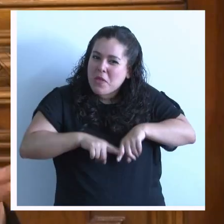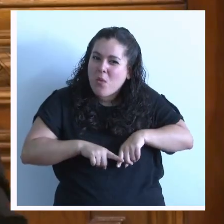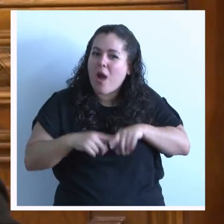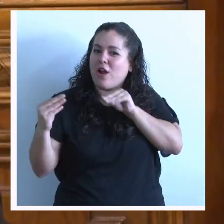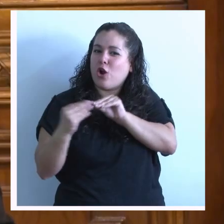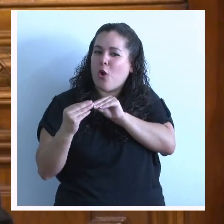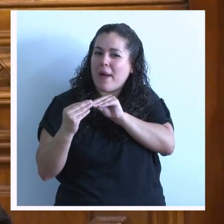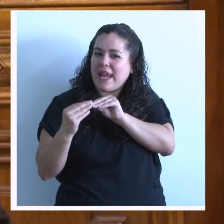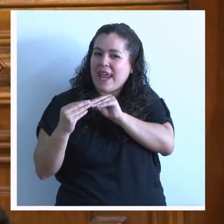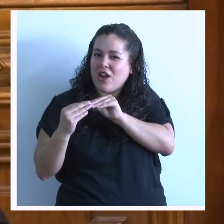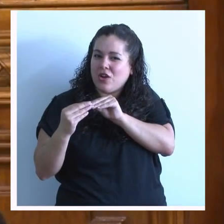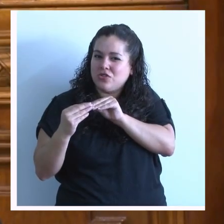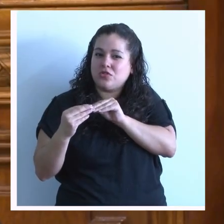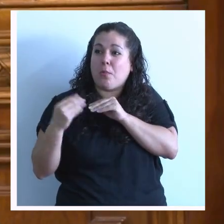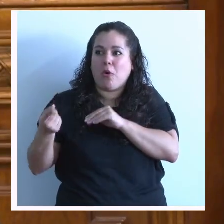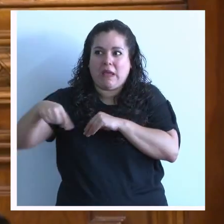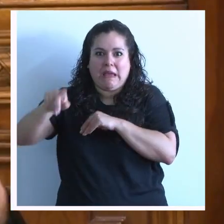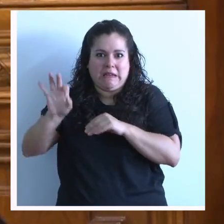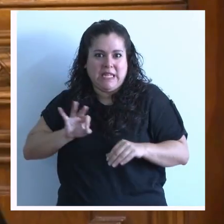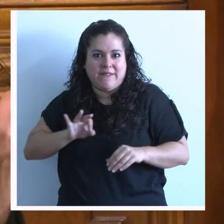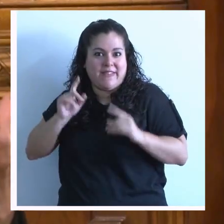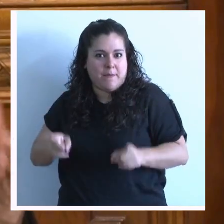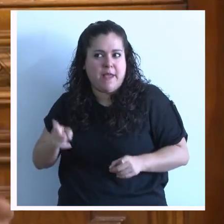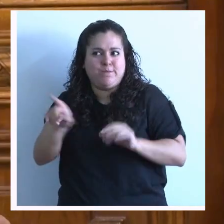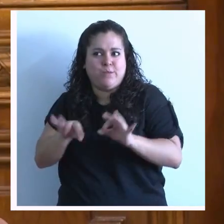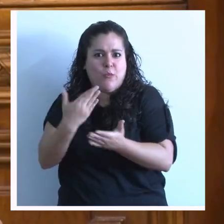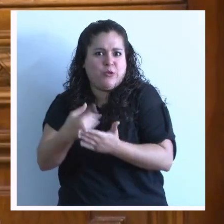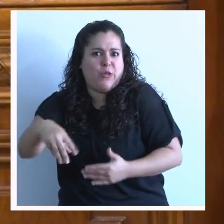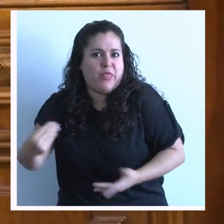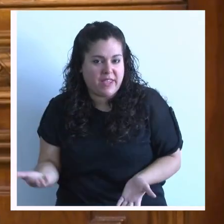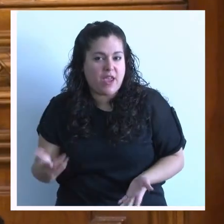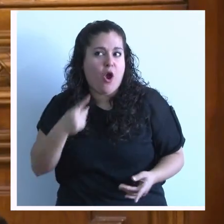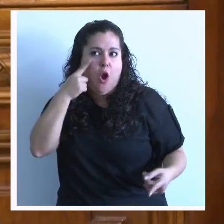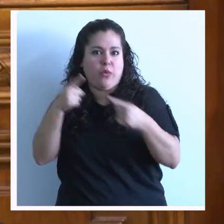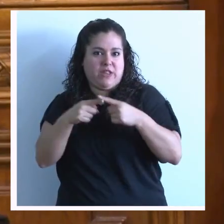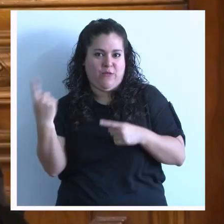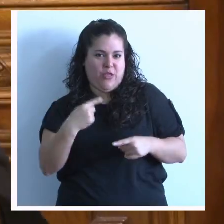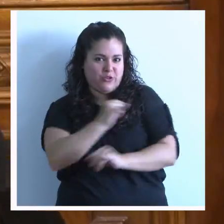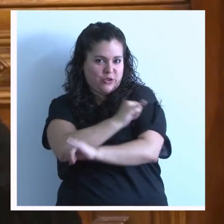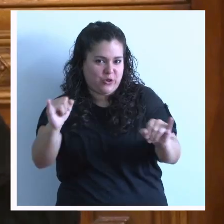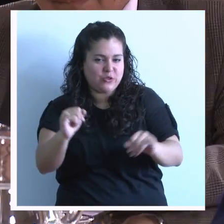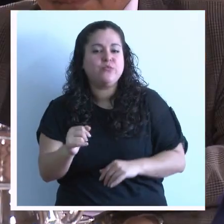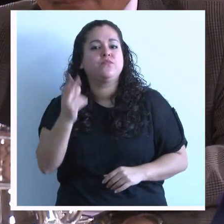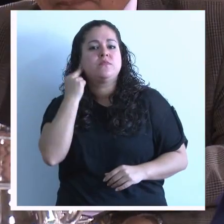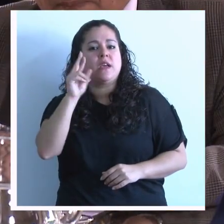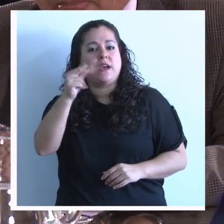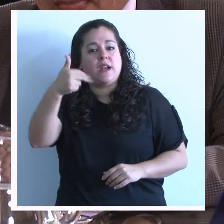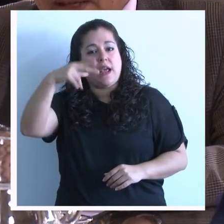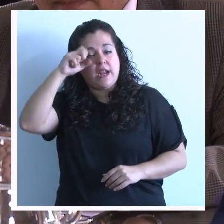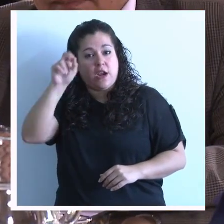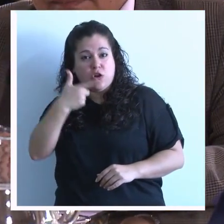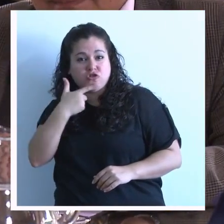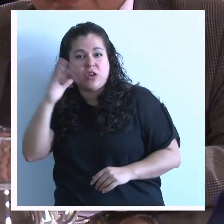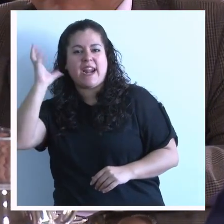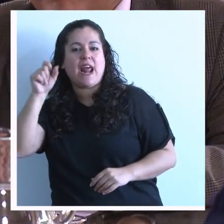como es habitual, me acompañan colegas, porque también quieren saber de qué se trata. En definitiva, es nuestro objetivo. Raúl Graneros,